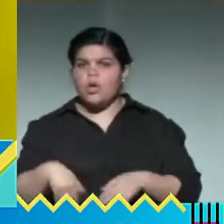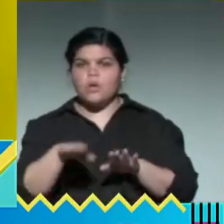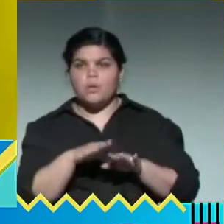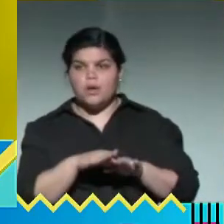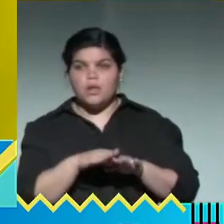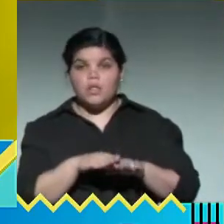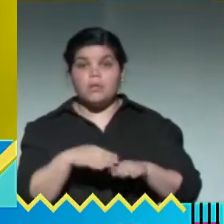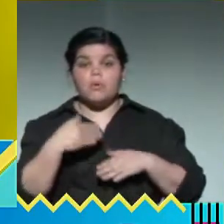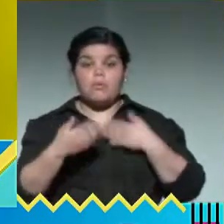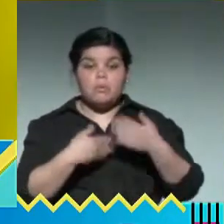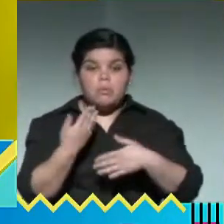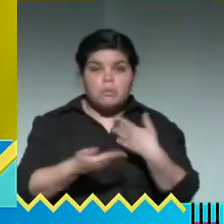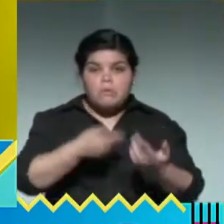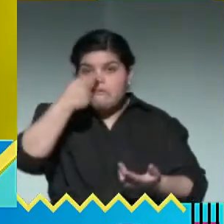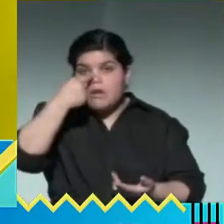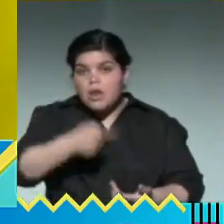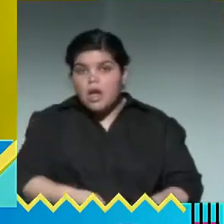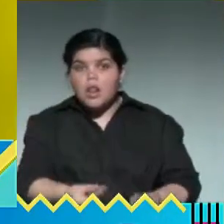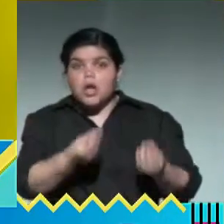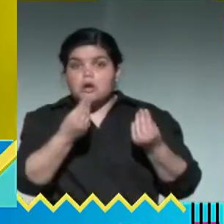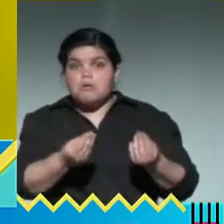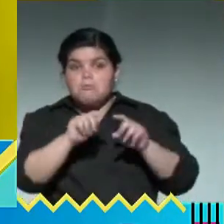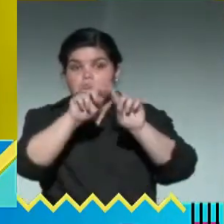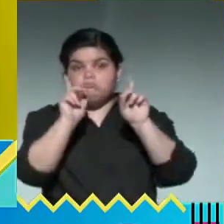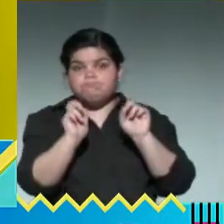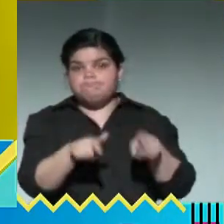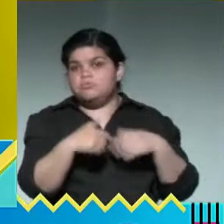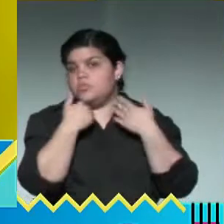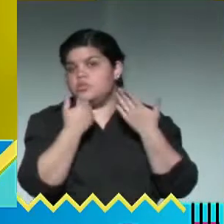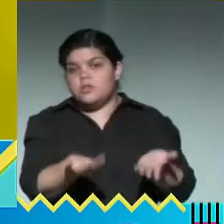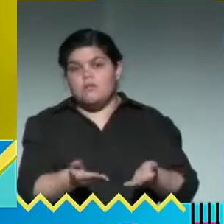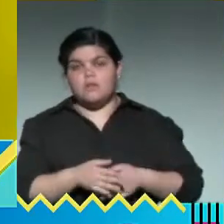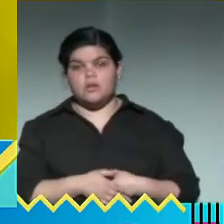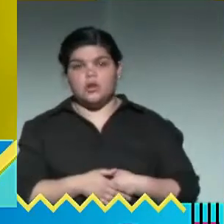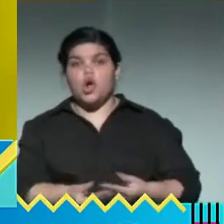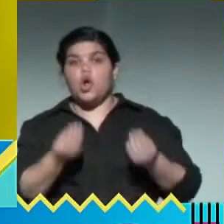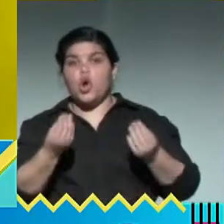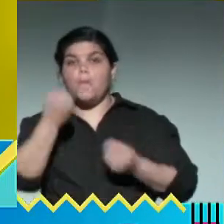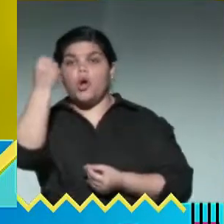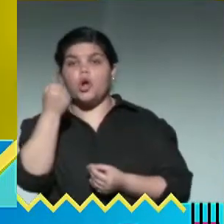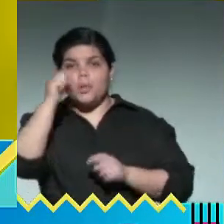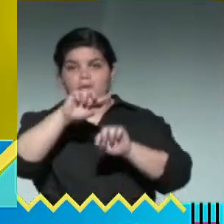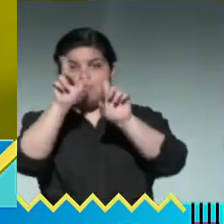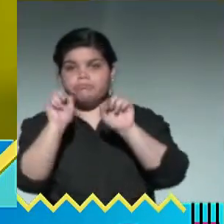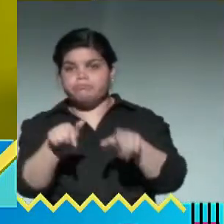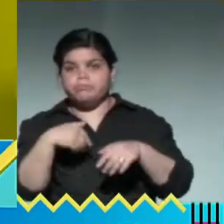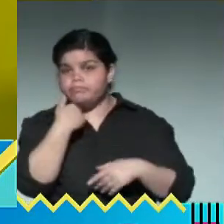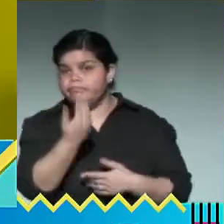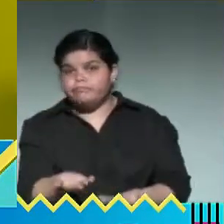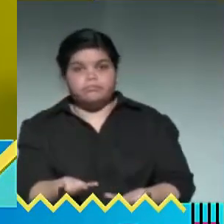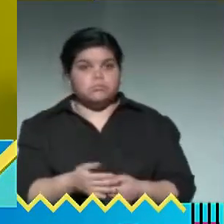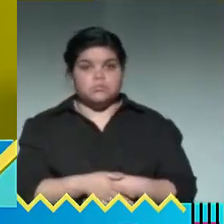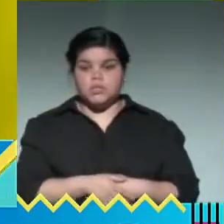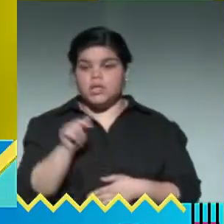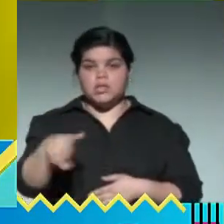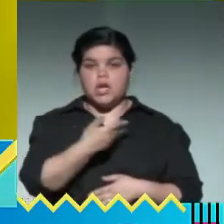esto? Las dinámicas de la economía, ¿cómo se van a ir dando? Dependen de un montón de factores, incluso lo hemos visto, digamos. O sea, el gobierno planteó un